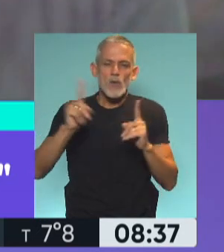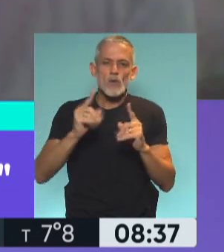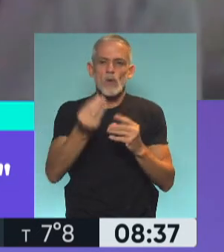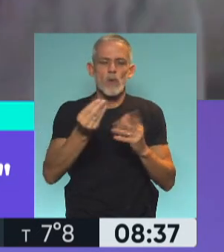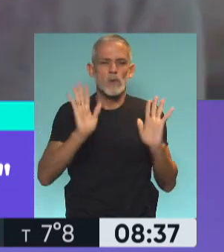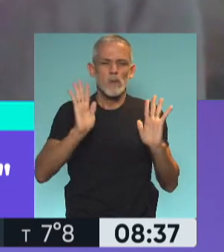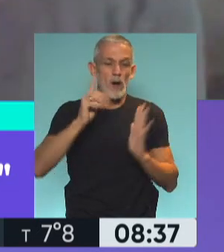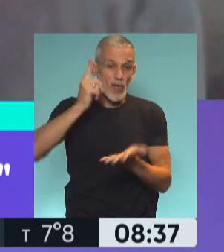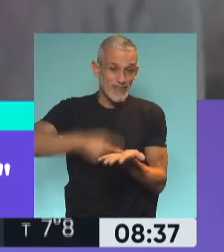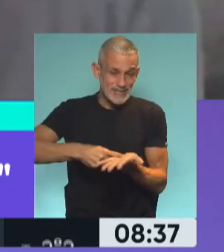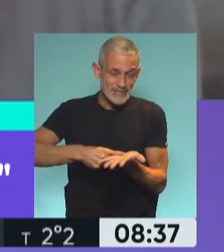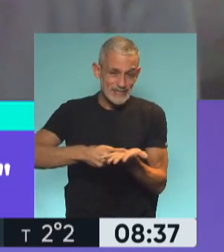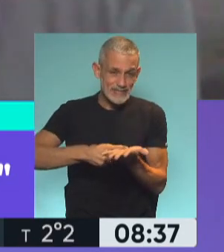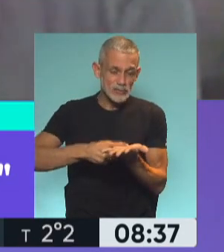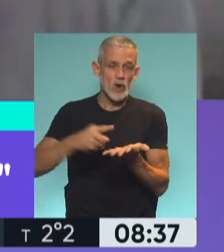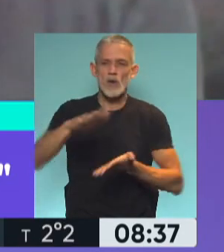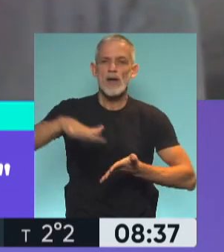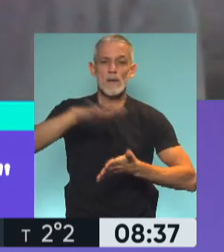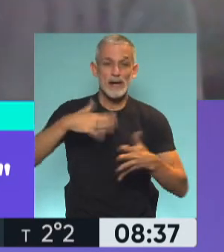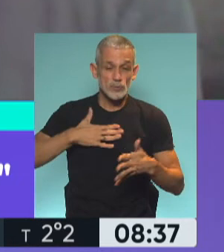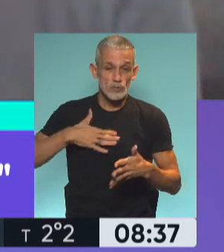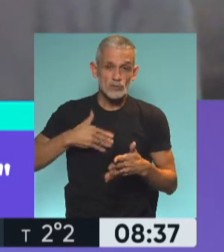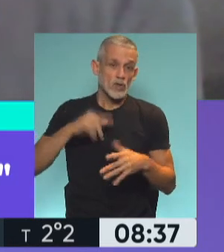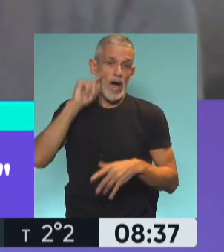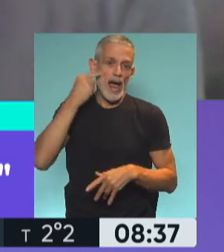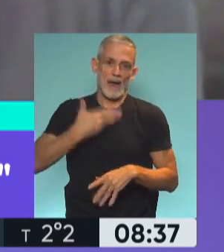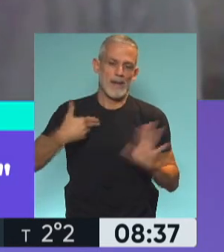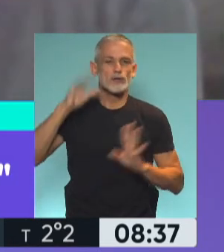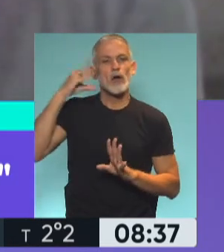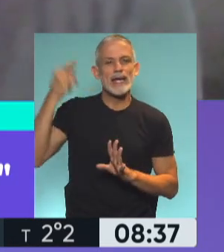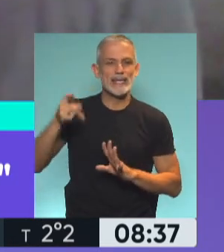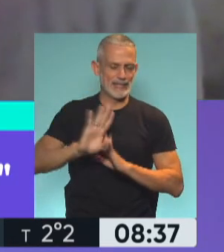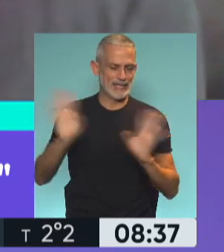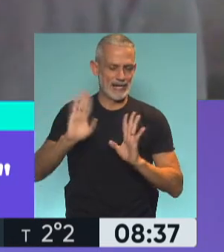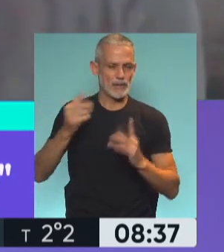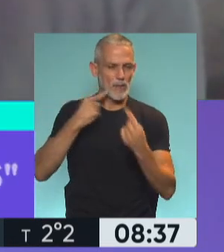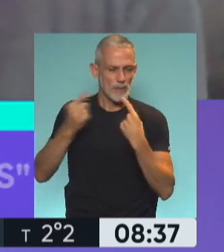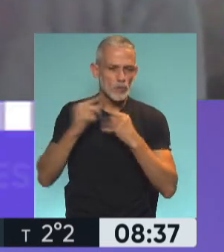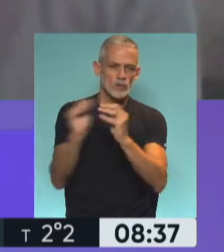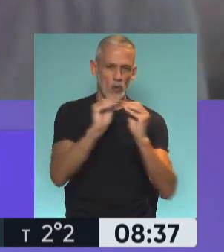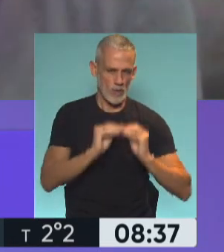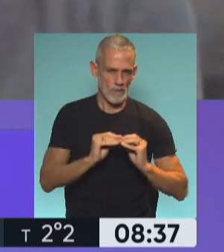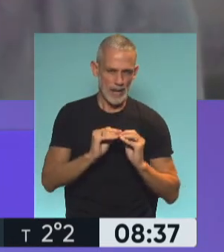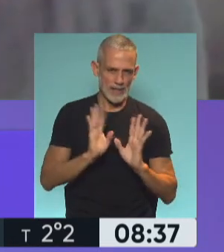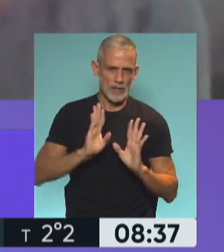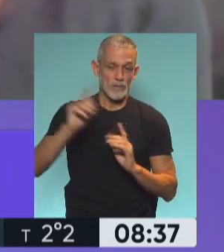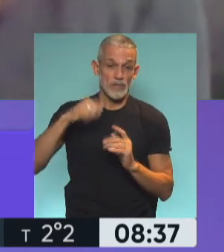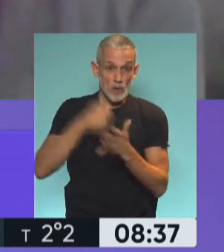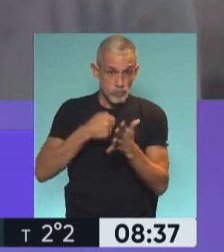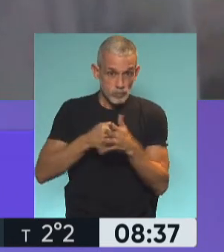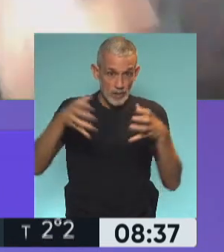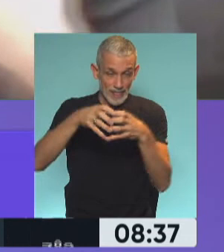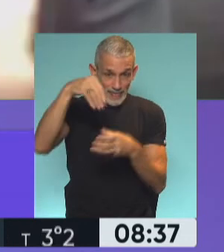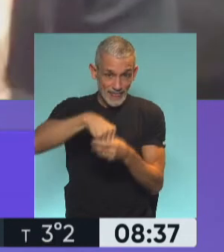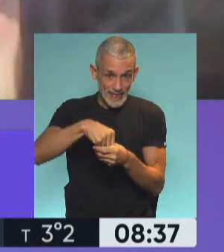alternativa, pero esa decisión en un espacio como el nuestro la toma Alberto, la toma Cristina, se les consulta a los compañeros, y quienes militamos en el